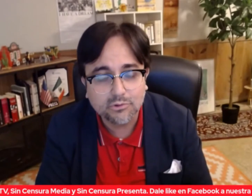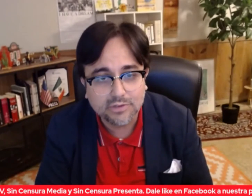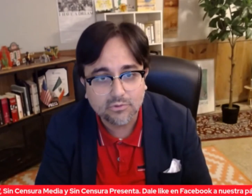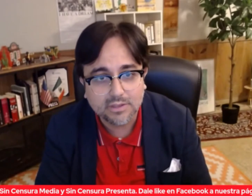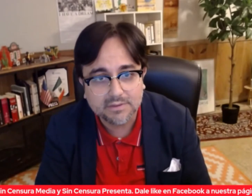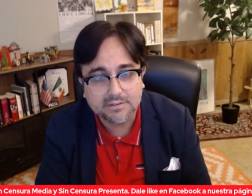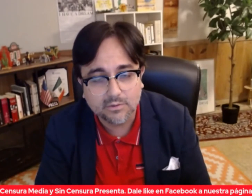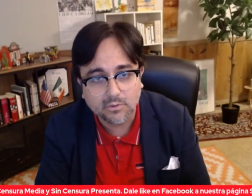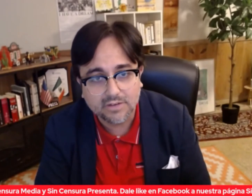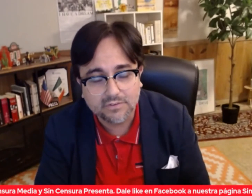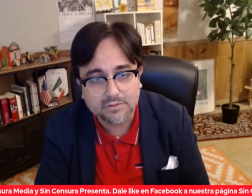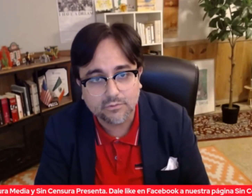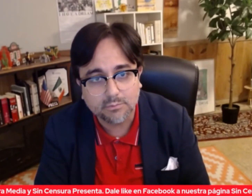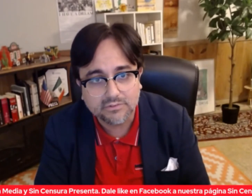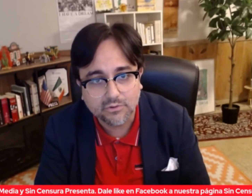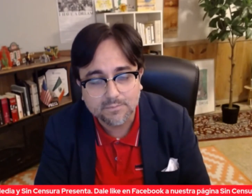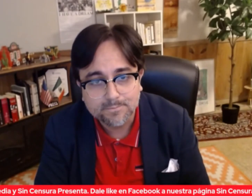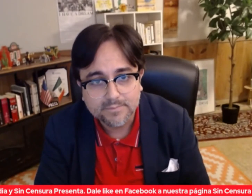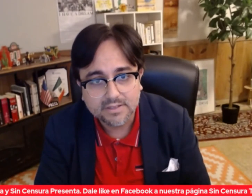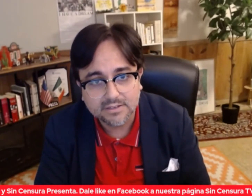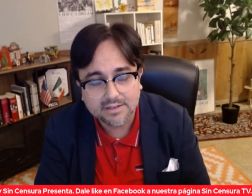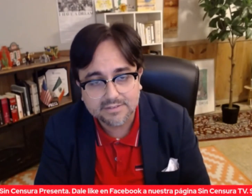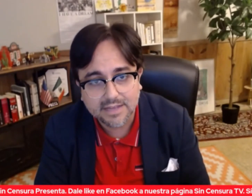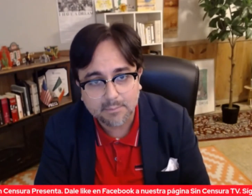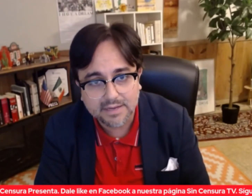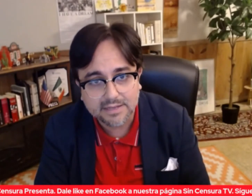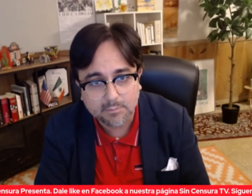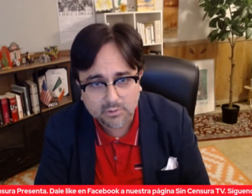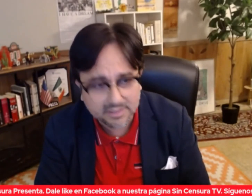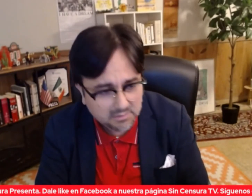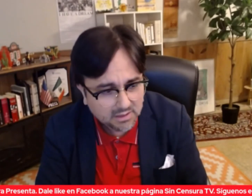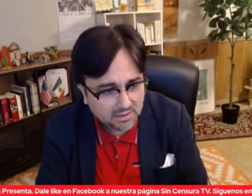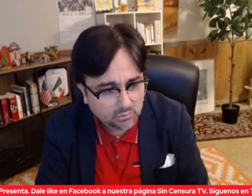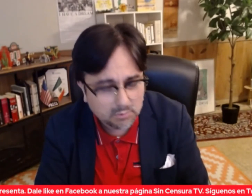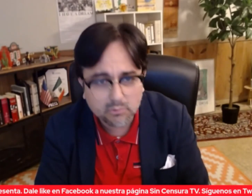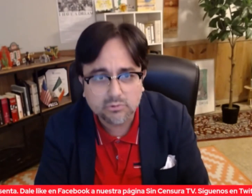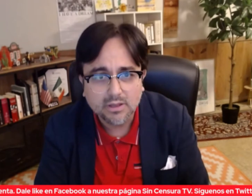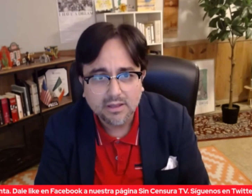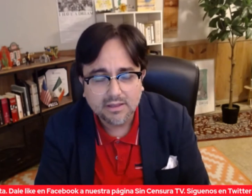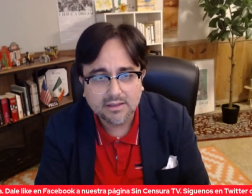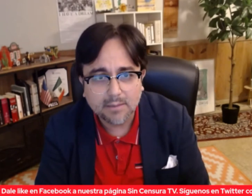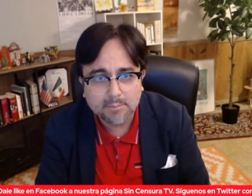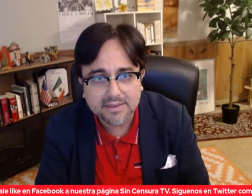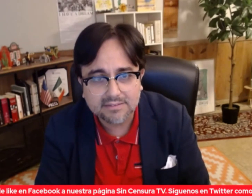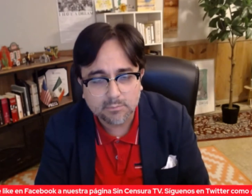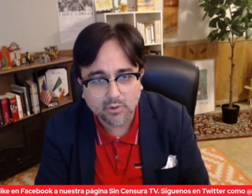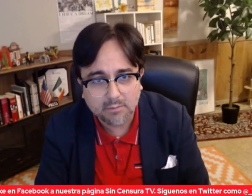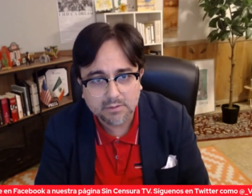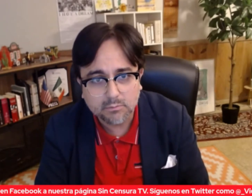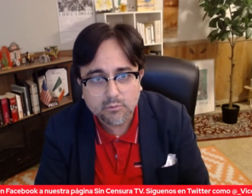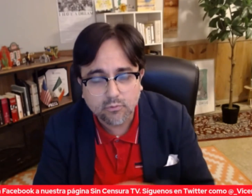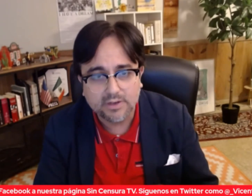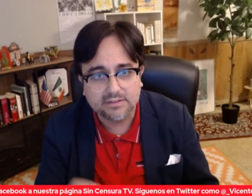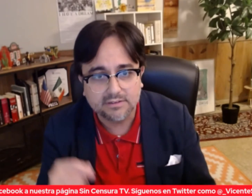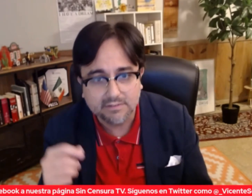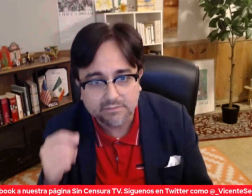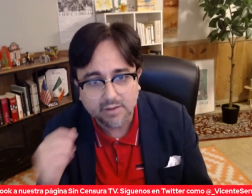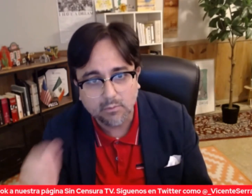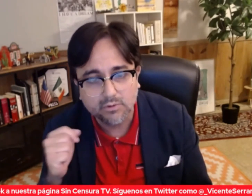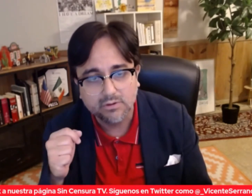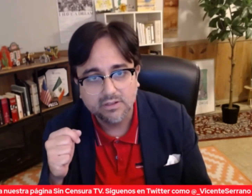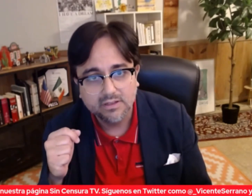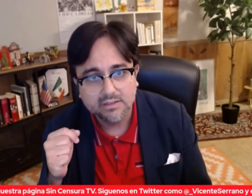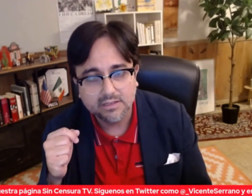durante muchos años haber sido jefe de información en Azteca América, porque tuvimos campañas y programas muy fuertes